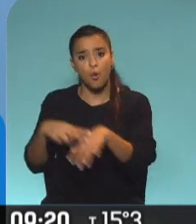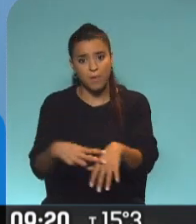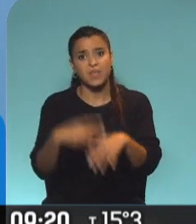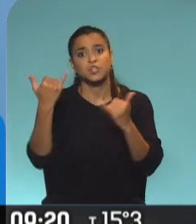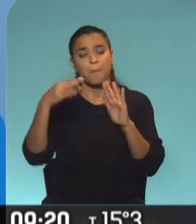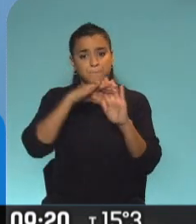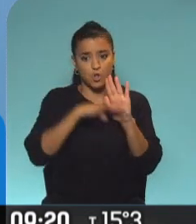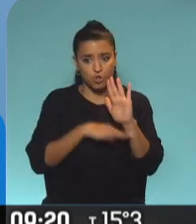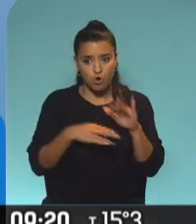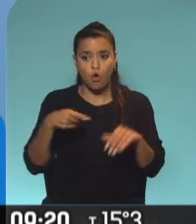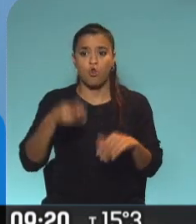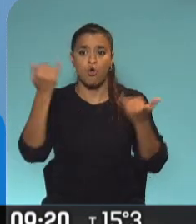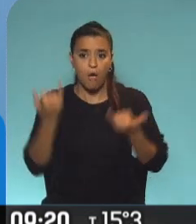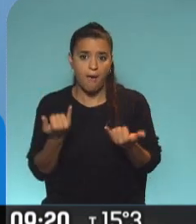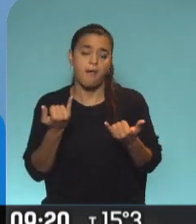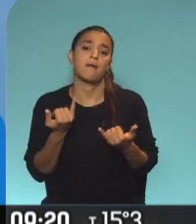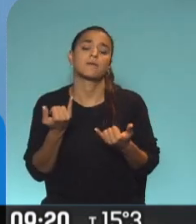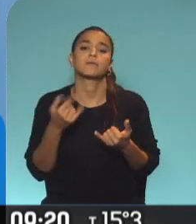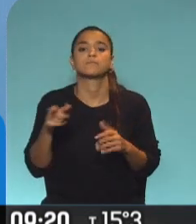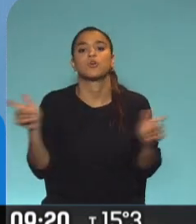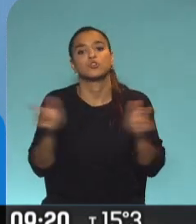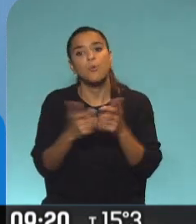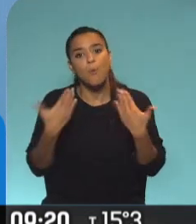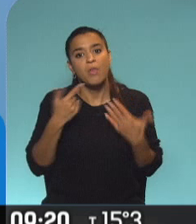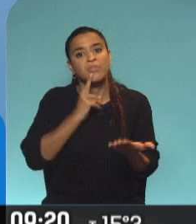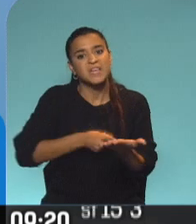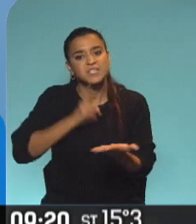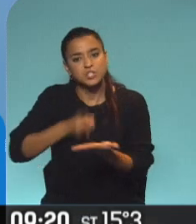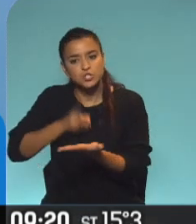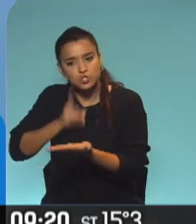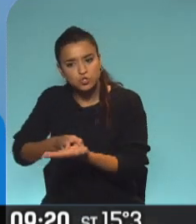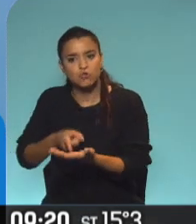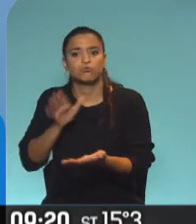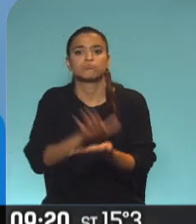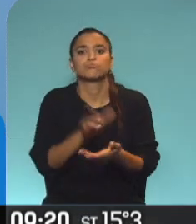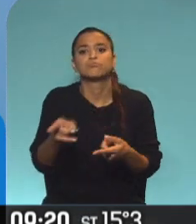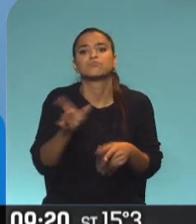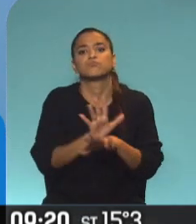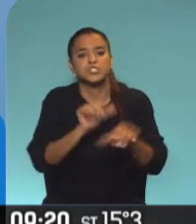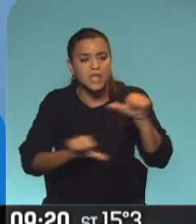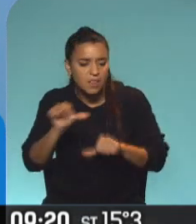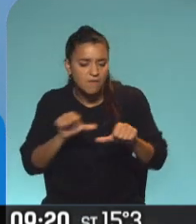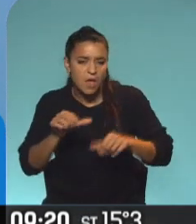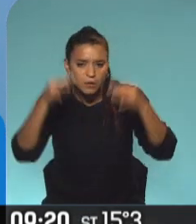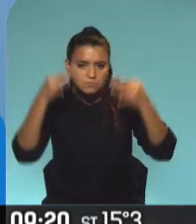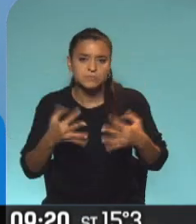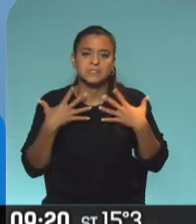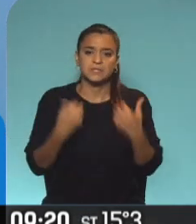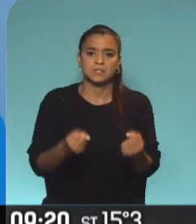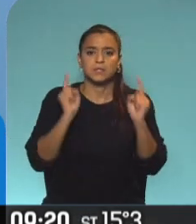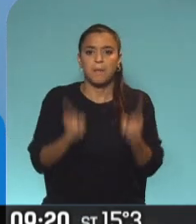los protocolos que se están construyendo al interior de ese consejo se puedan tomar decisiones basadas en evidencia de carácter científico, sanitario